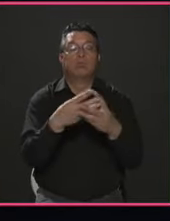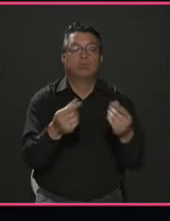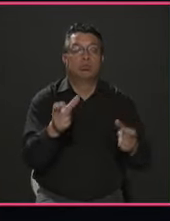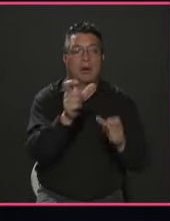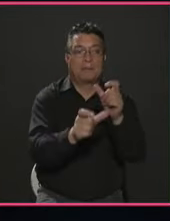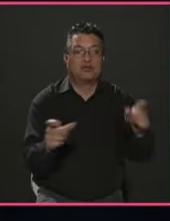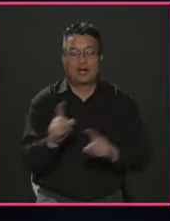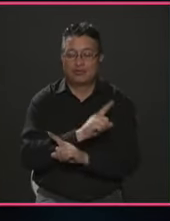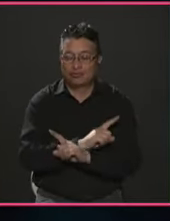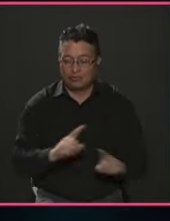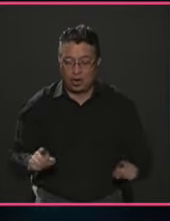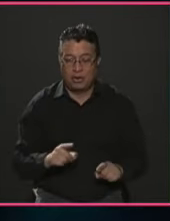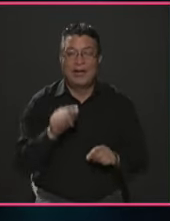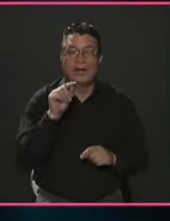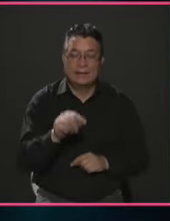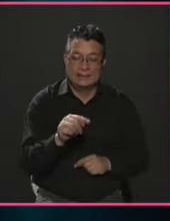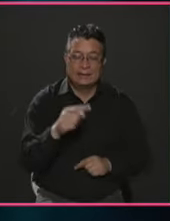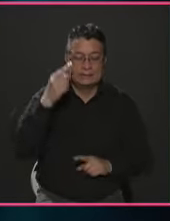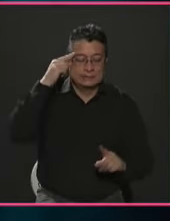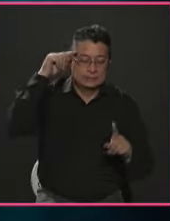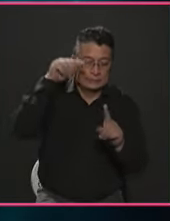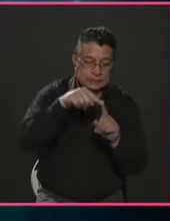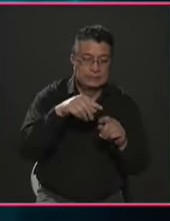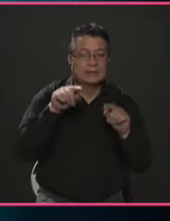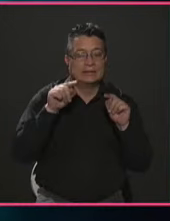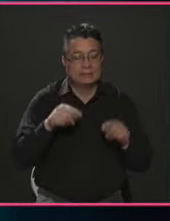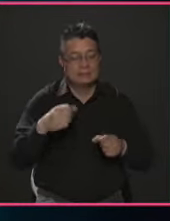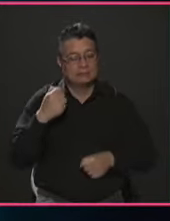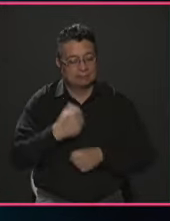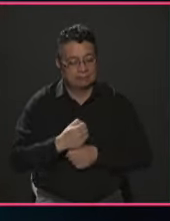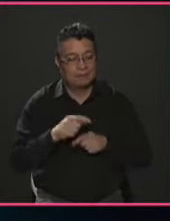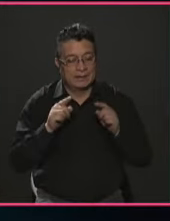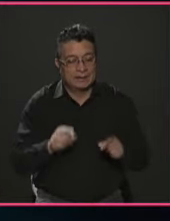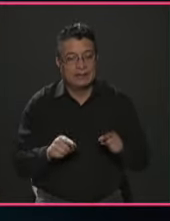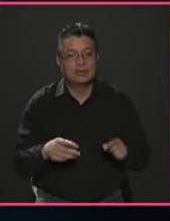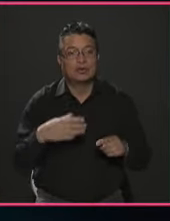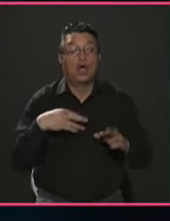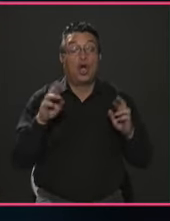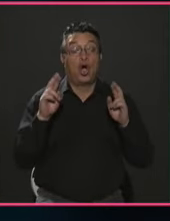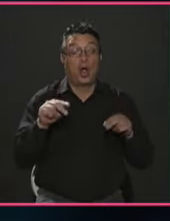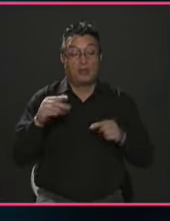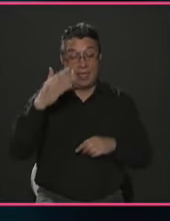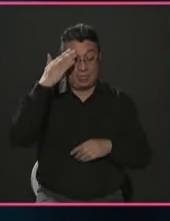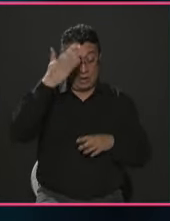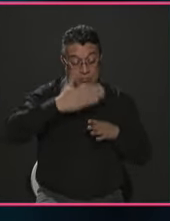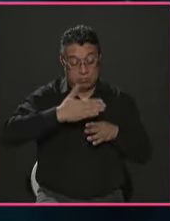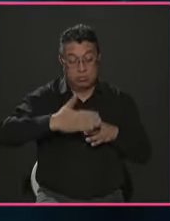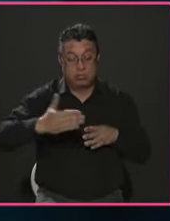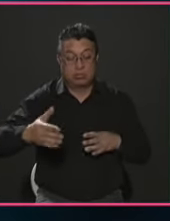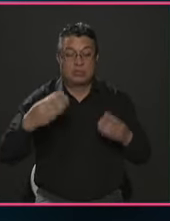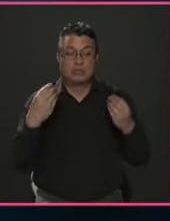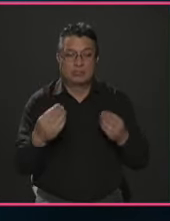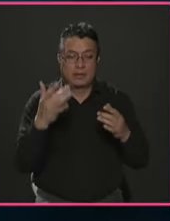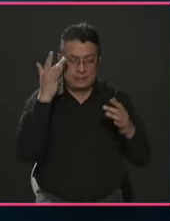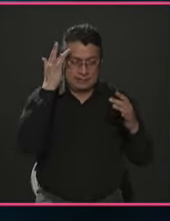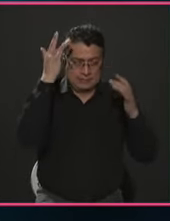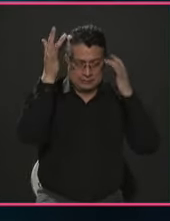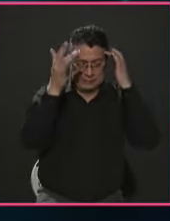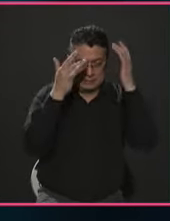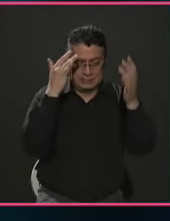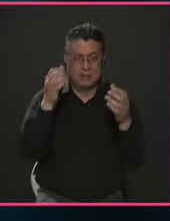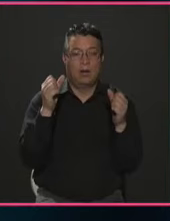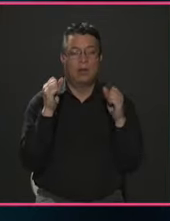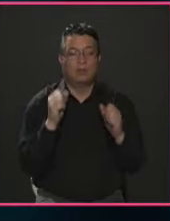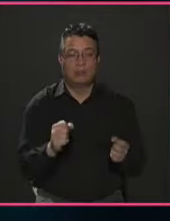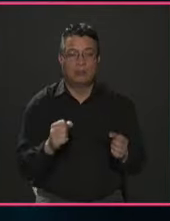Ese es el llamado Ese es el espíritu y ojalá que estos días sean productivos sean de talento Y de alguna manera